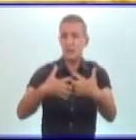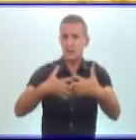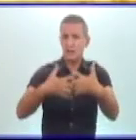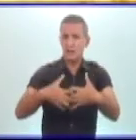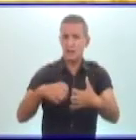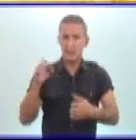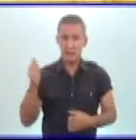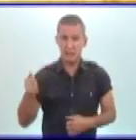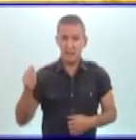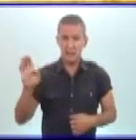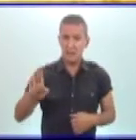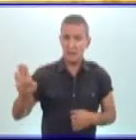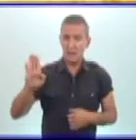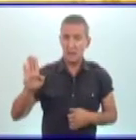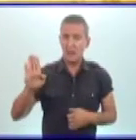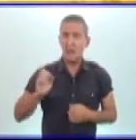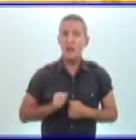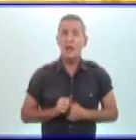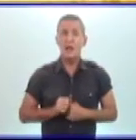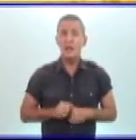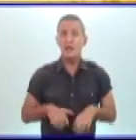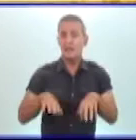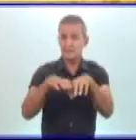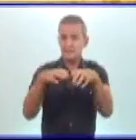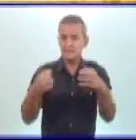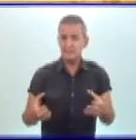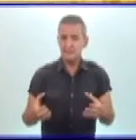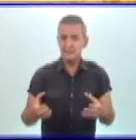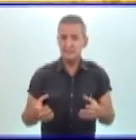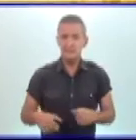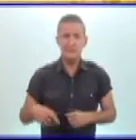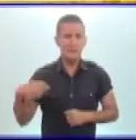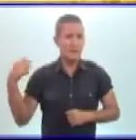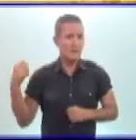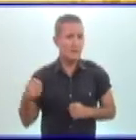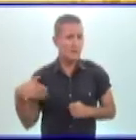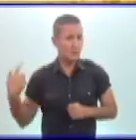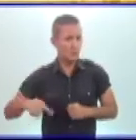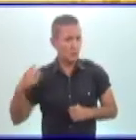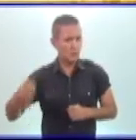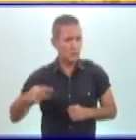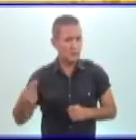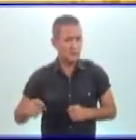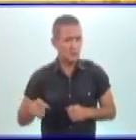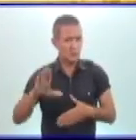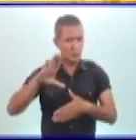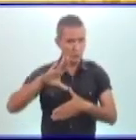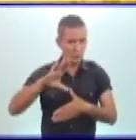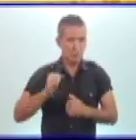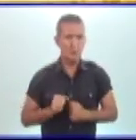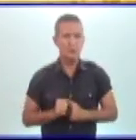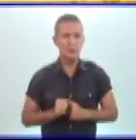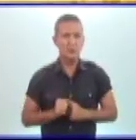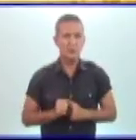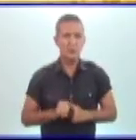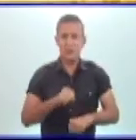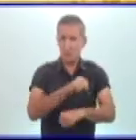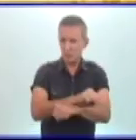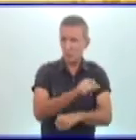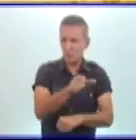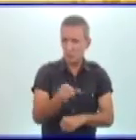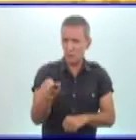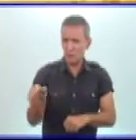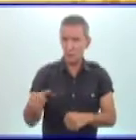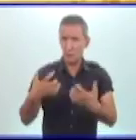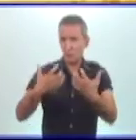colonización en América. Cuestiones que van a permitir el fortalecimiento de la burguesía. En el caso de la trata de esclavos y las